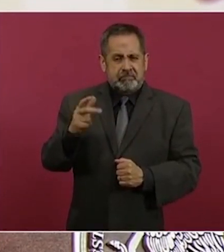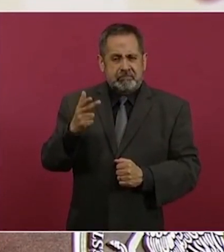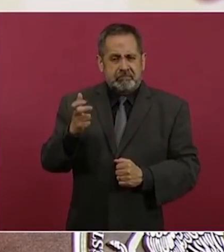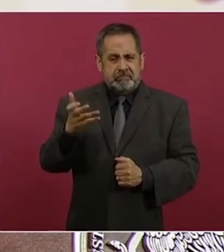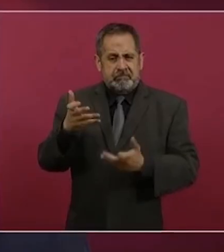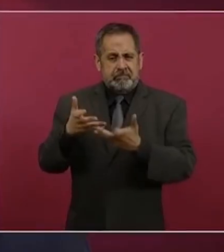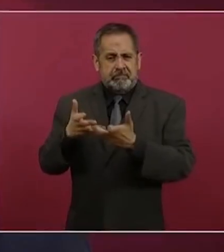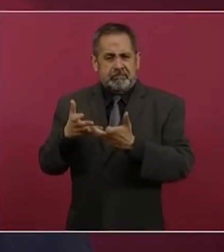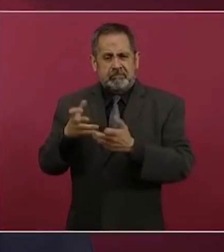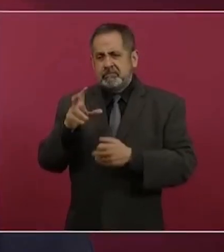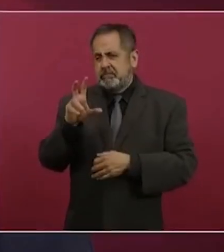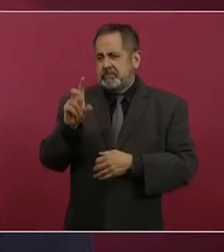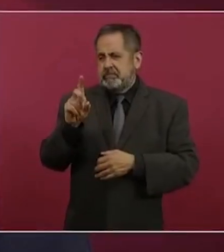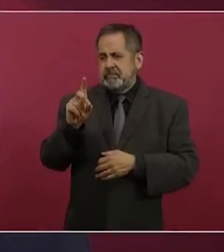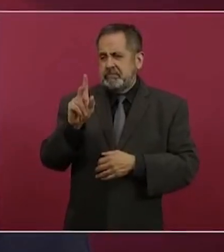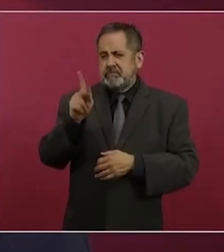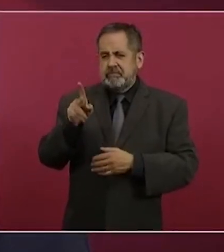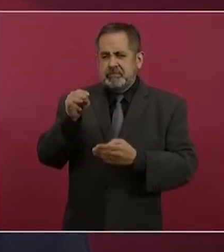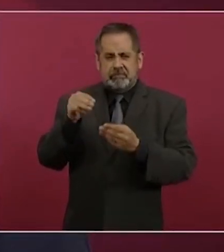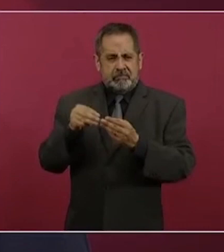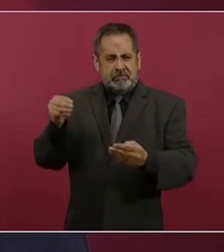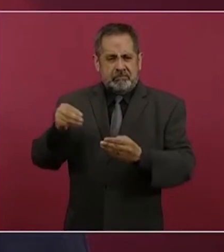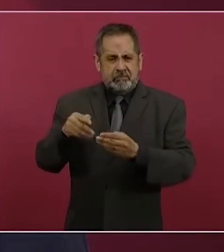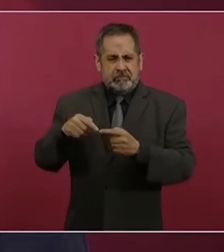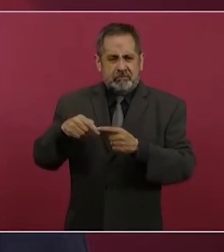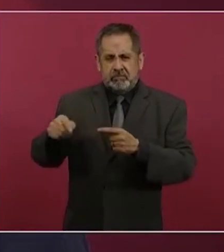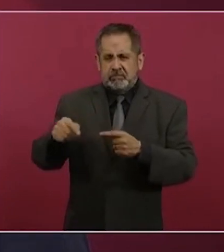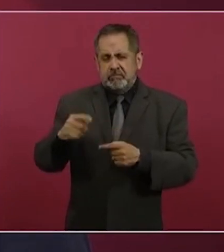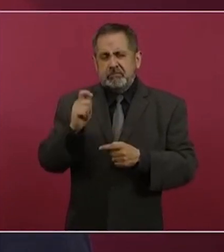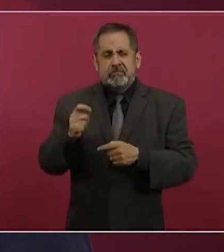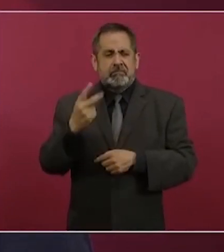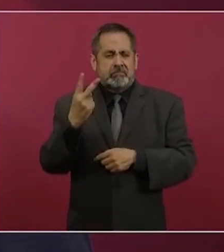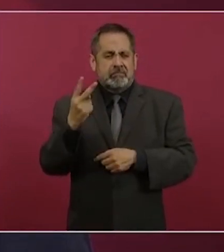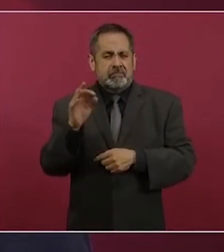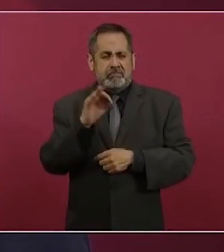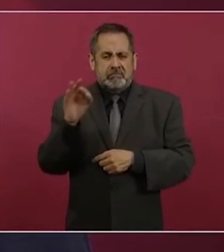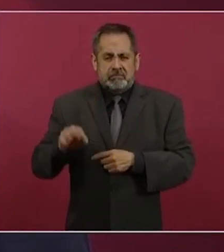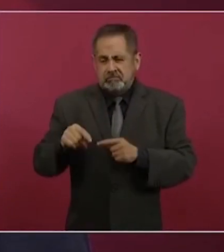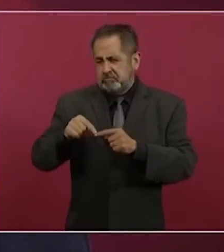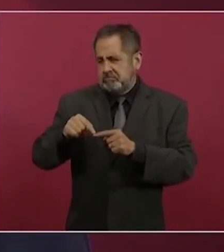como digo, perdón, como 30 kilómetros, como un 2%.